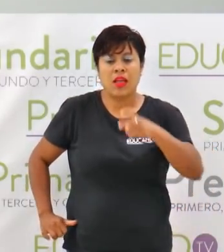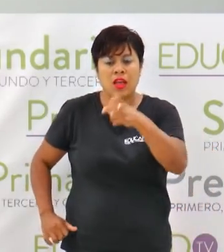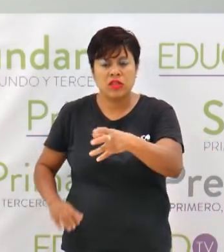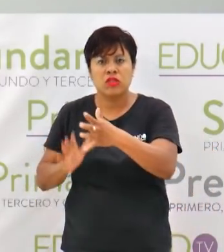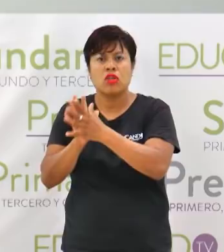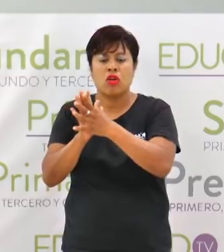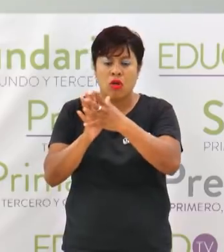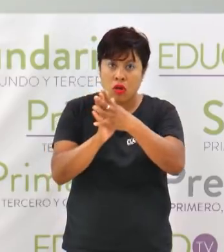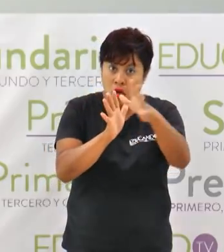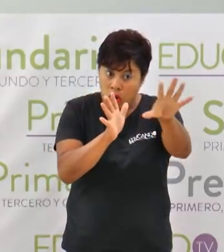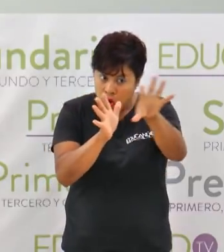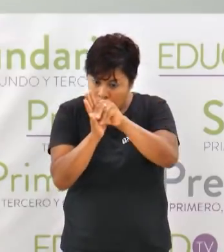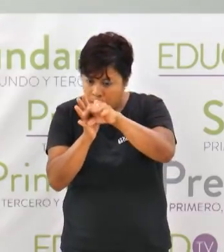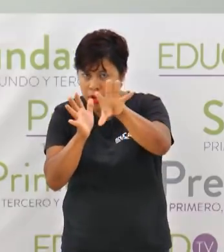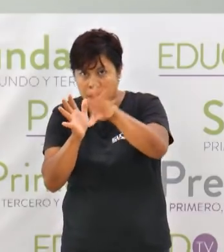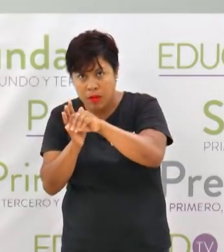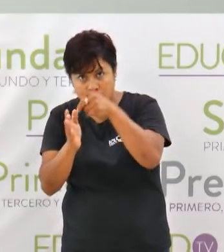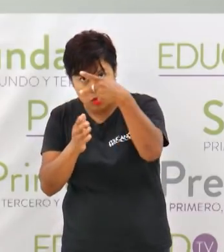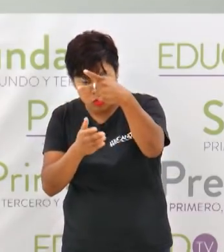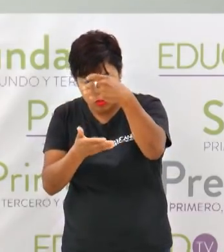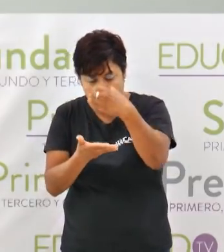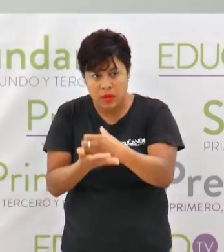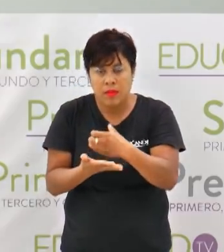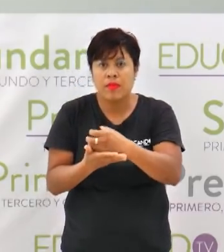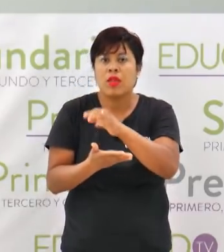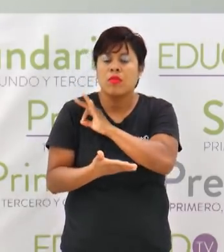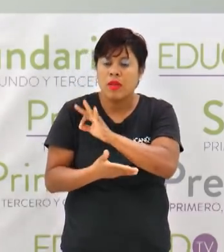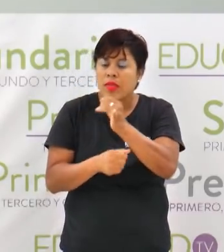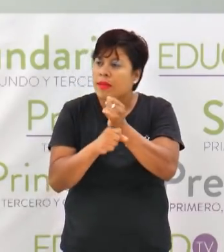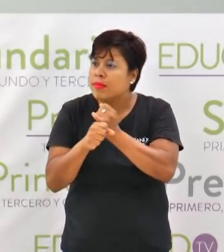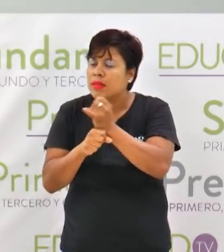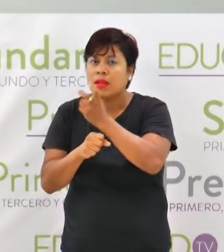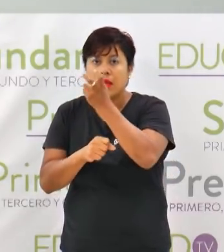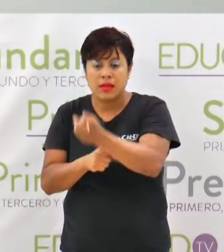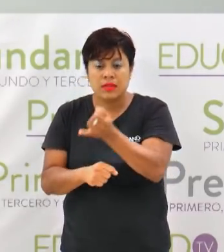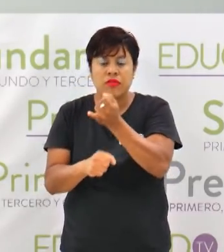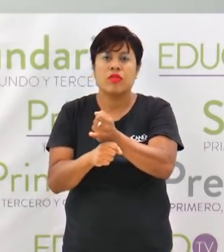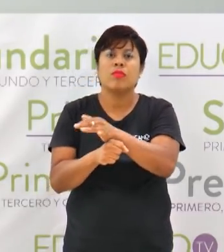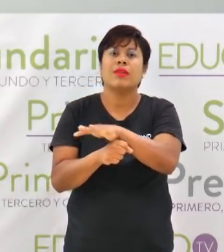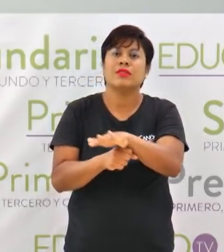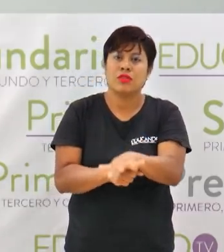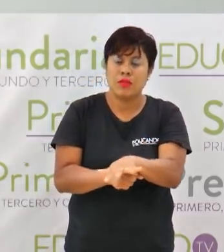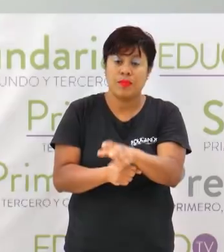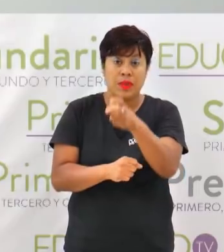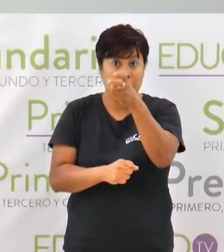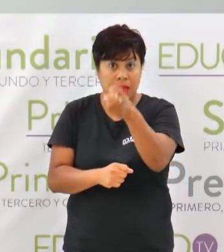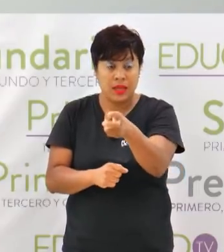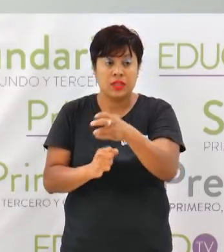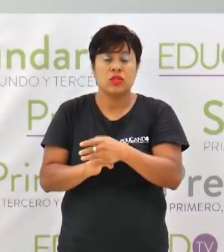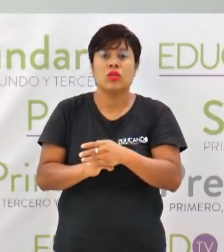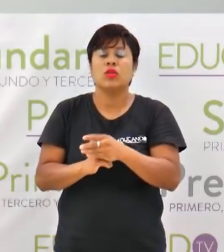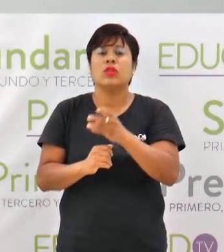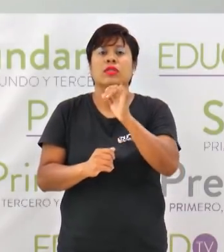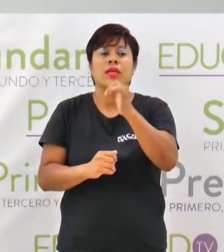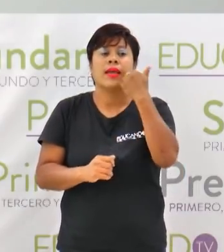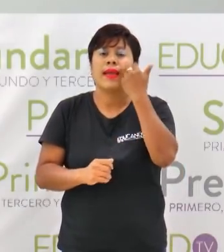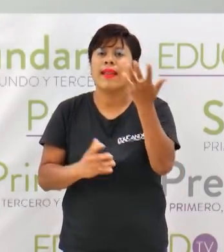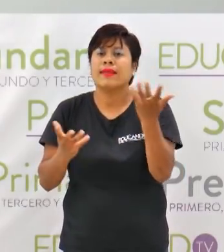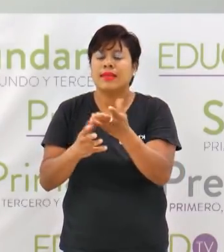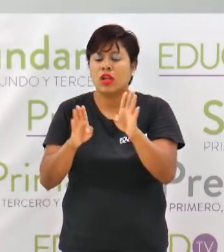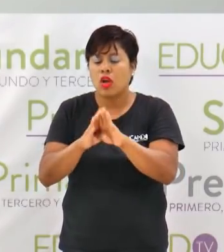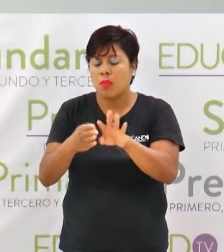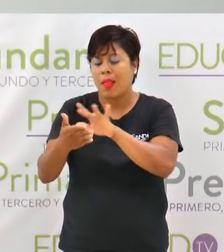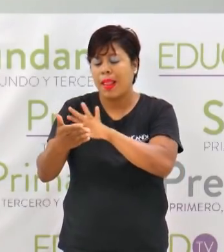irlos copiando en tu libreta, lo cual te va a permitir a ti tener esta información y sobre todo si quieres hacer